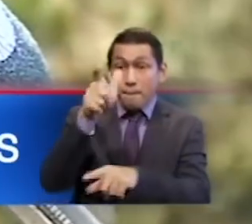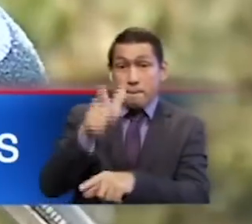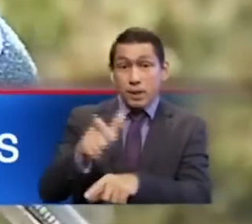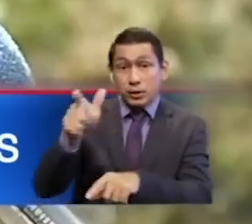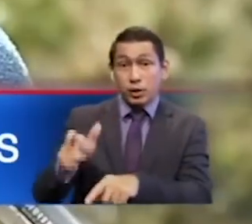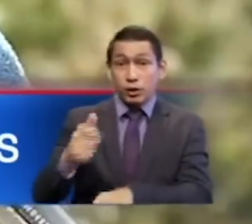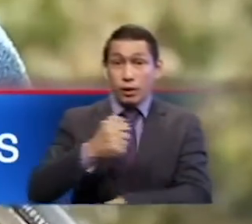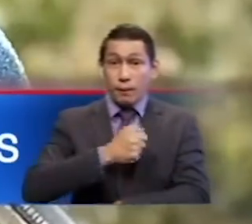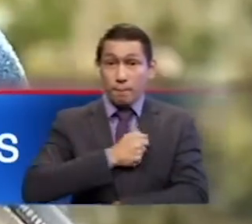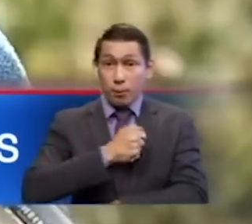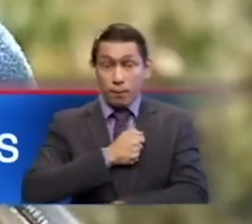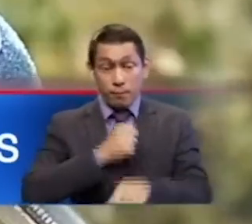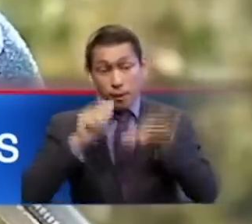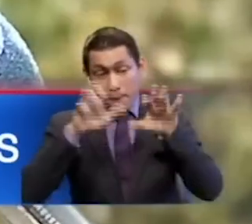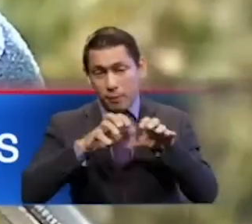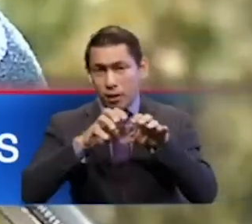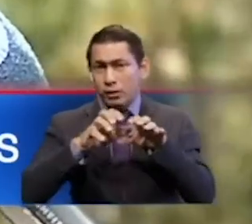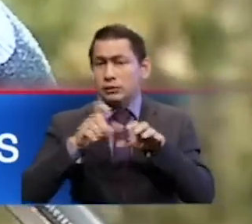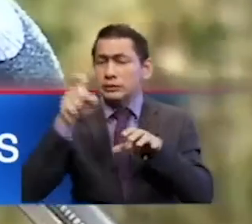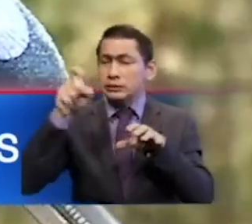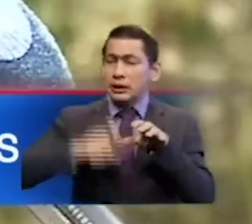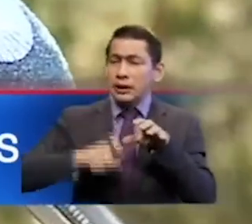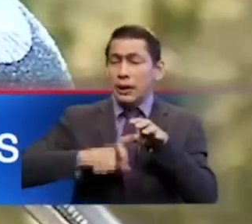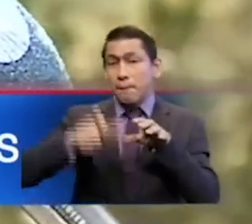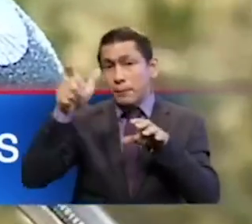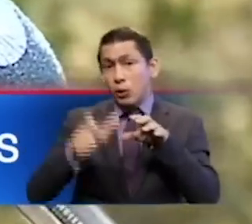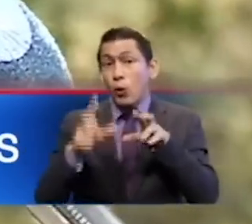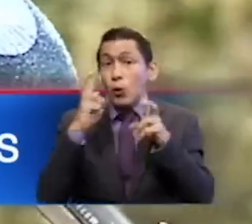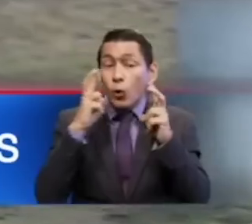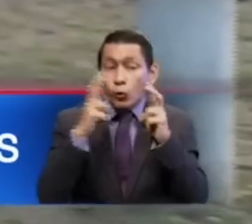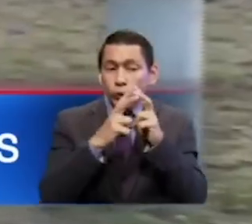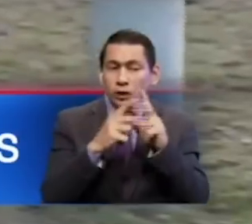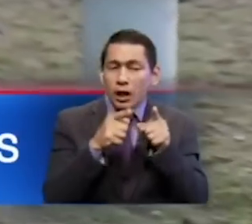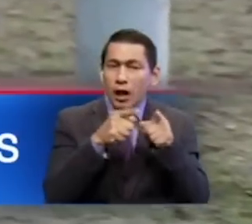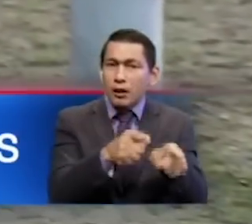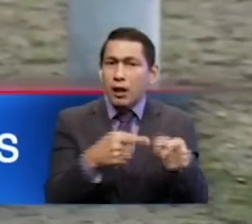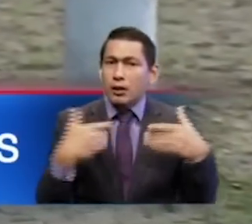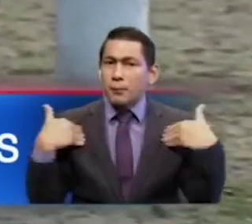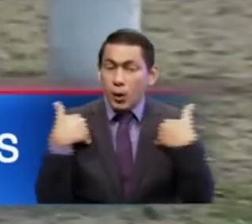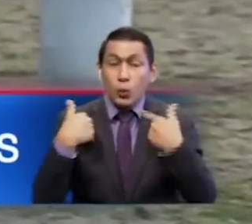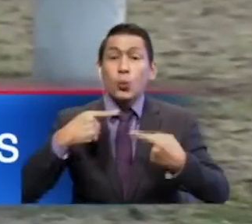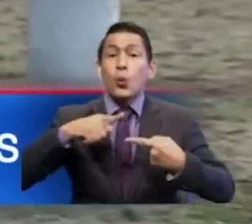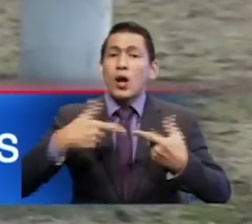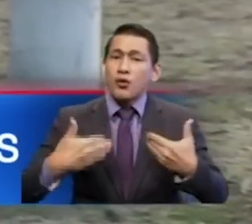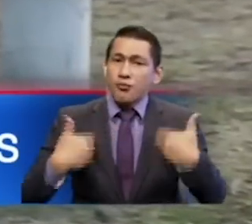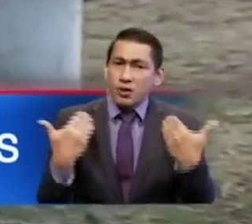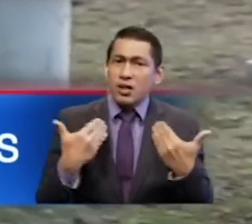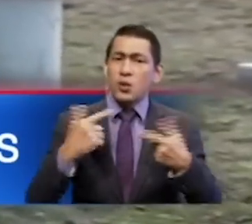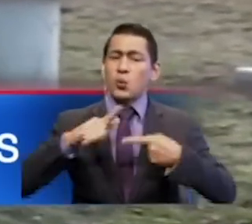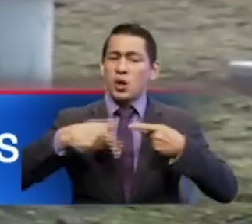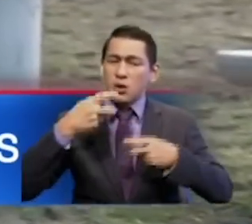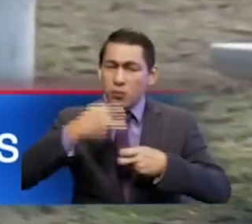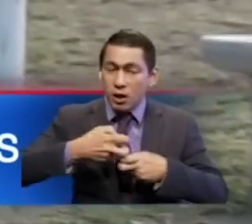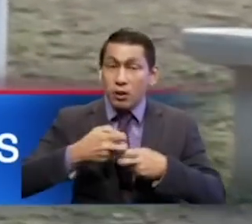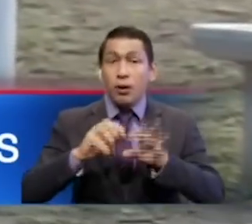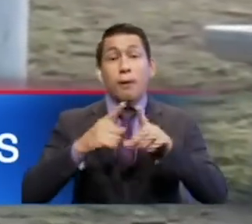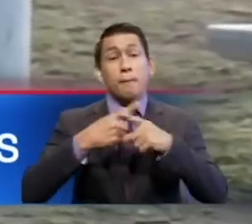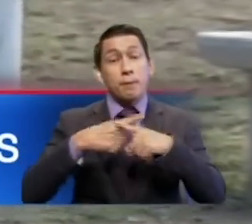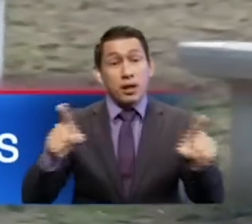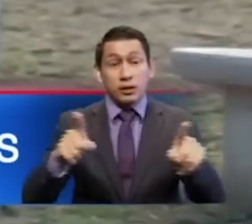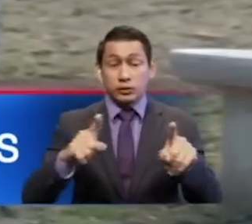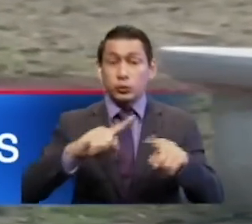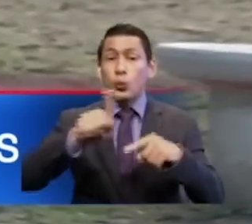están molestos, cuando no quieren algo, cuando sí quieren algo, qué están pidiendo. Pero ¿cómo detectar que un perro o gato